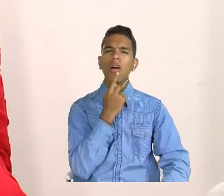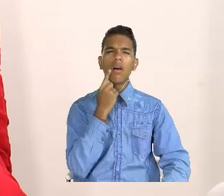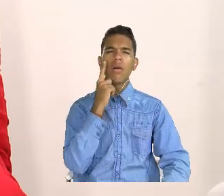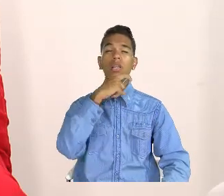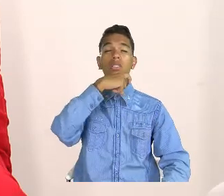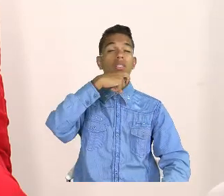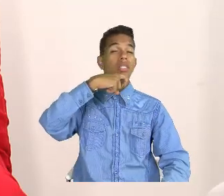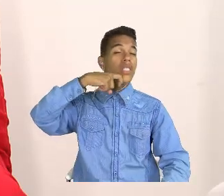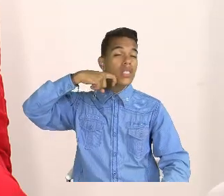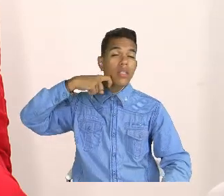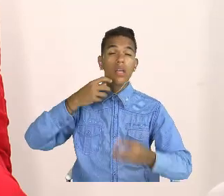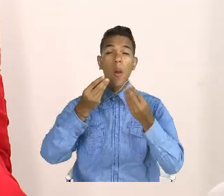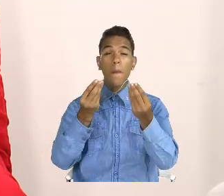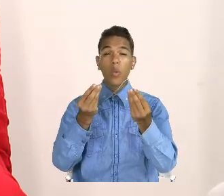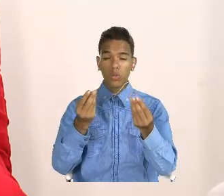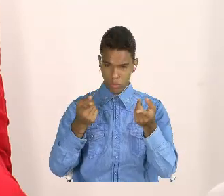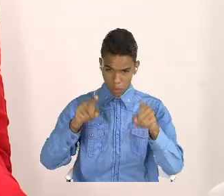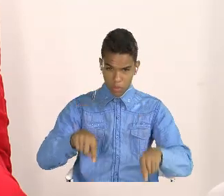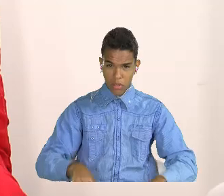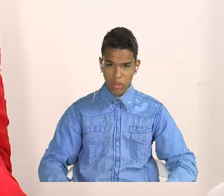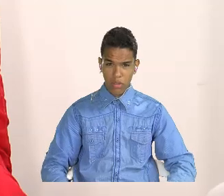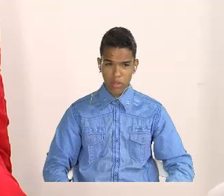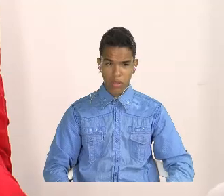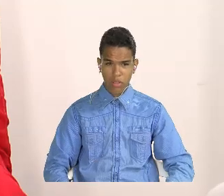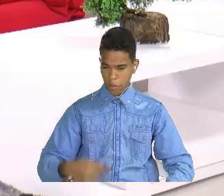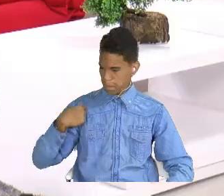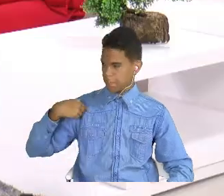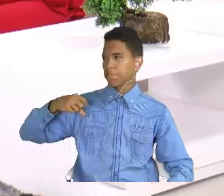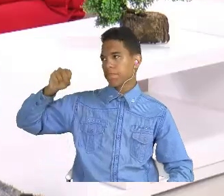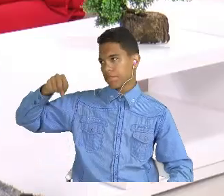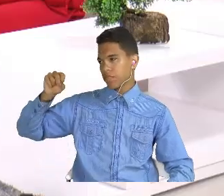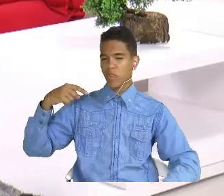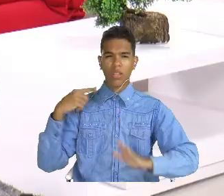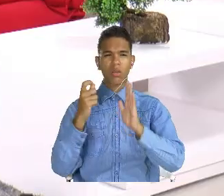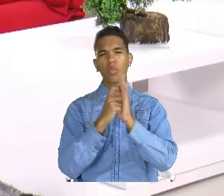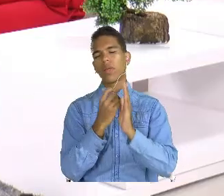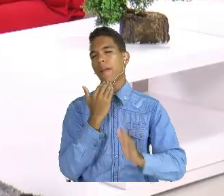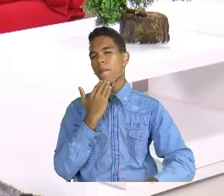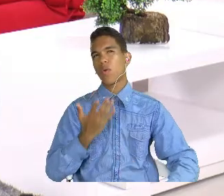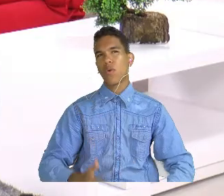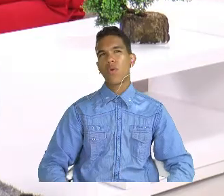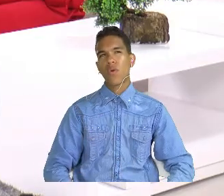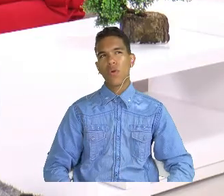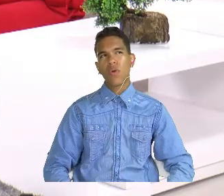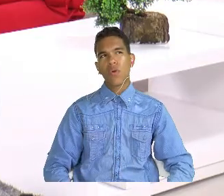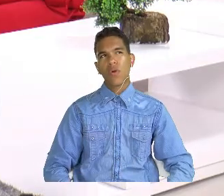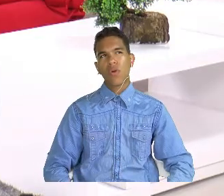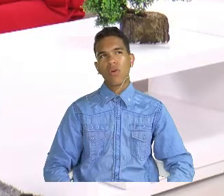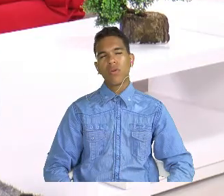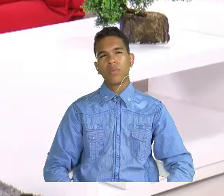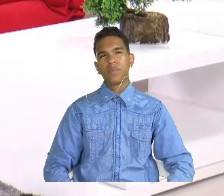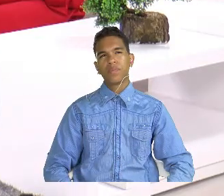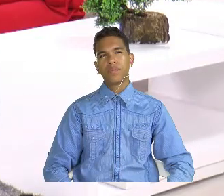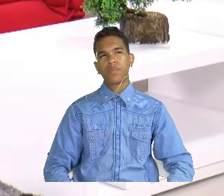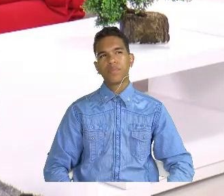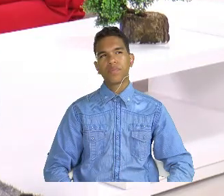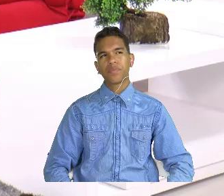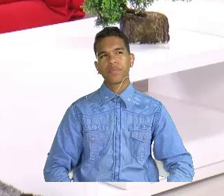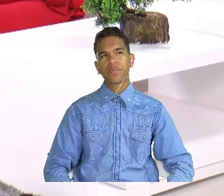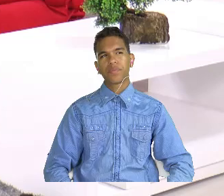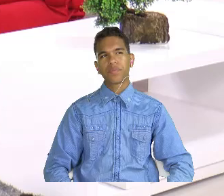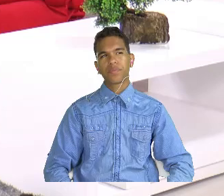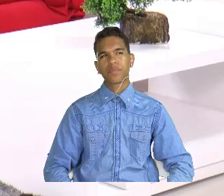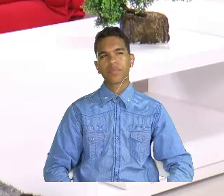Sí, pero eso que es lo que conlleva, obviamente, como hay un, digámoslo, un trastorno a nivel de